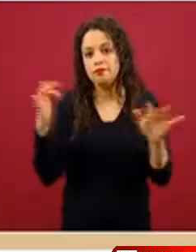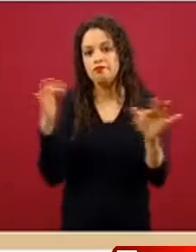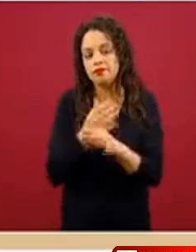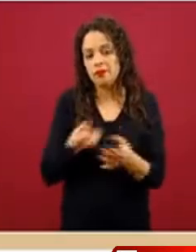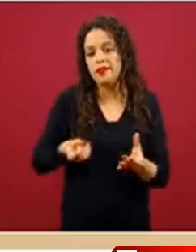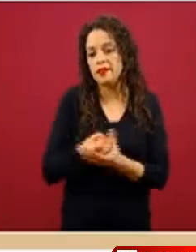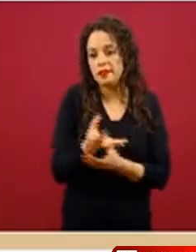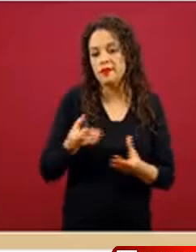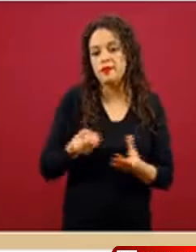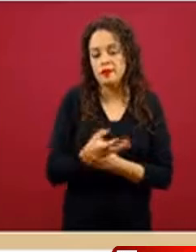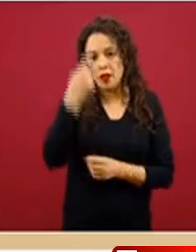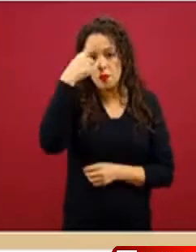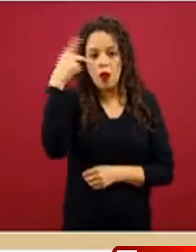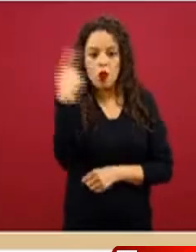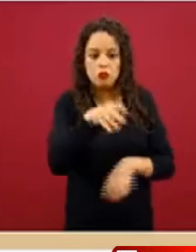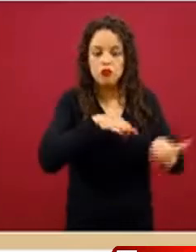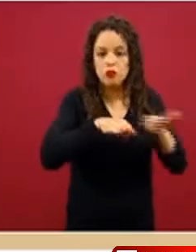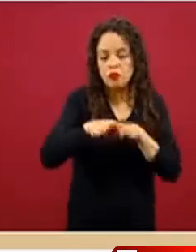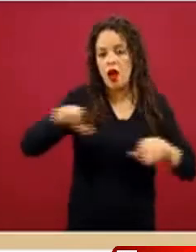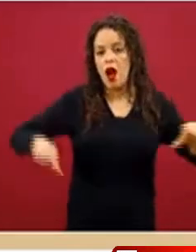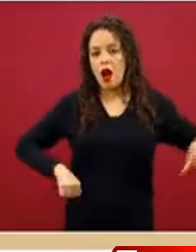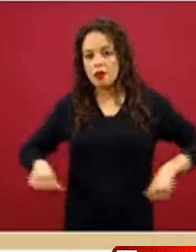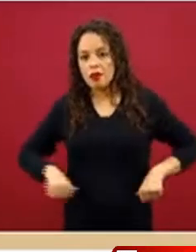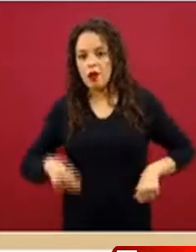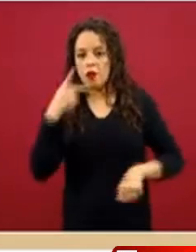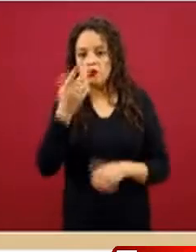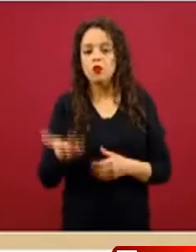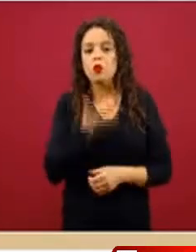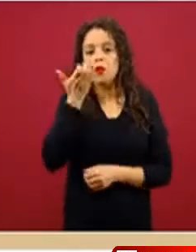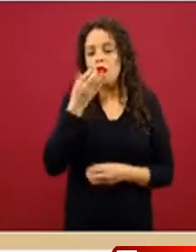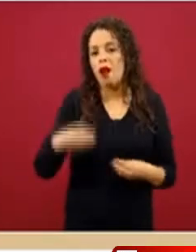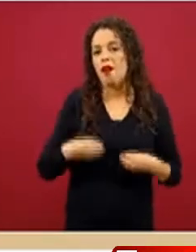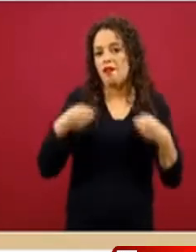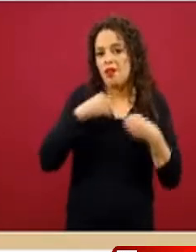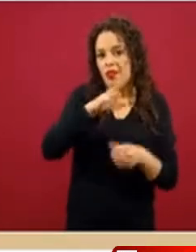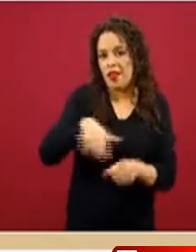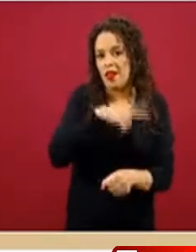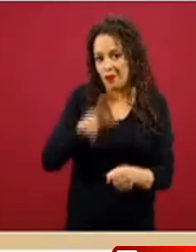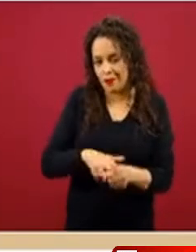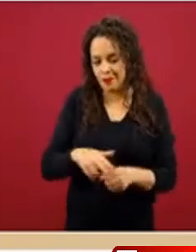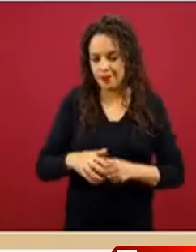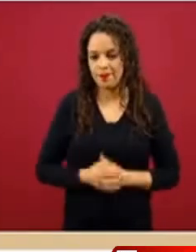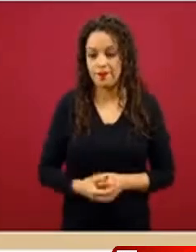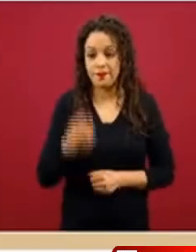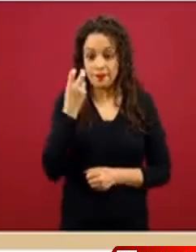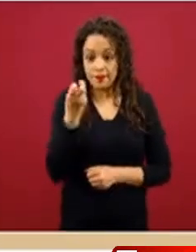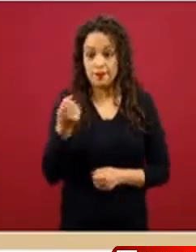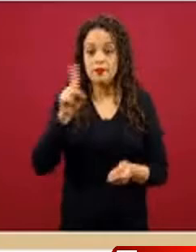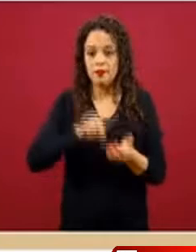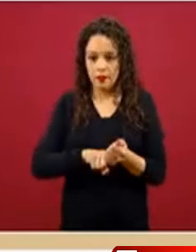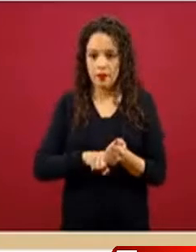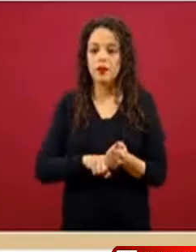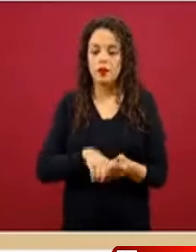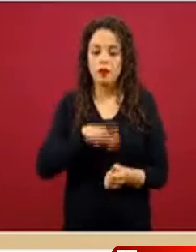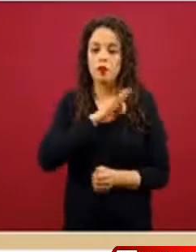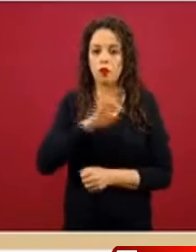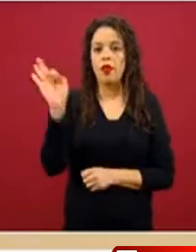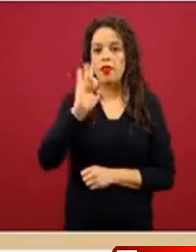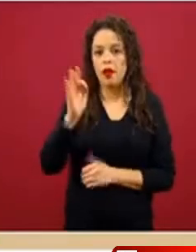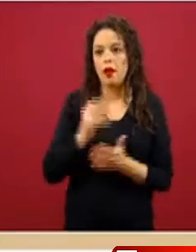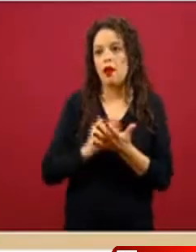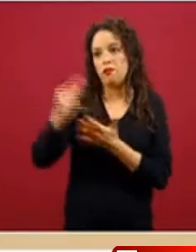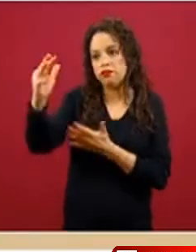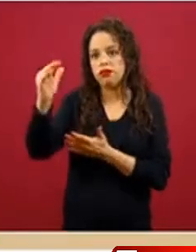actividades van sumando a la vida pública. Es el incremento que se puede dar de cada actividad.